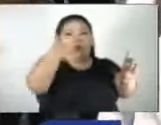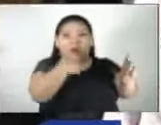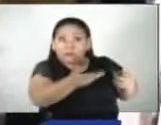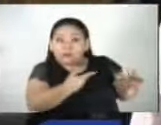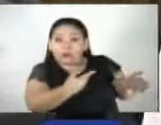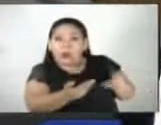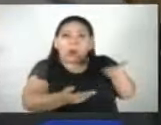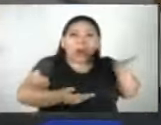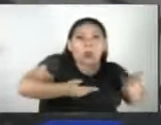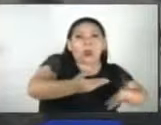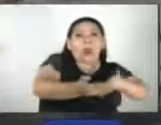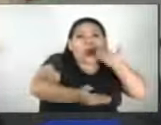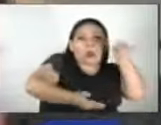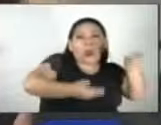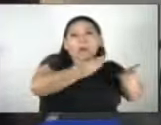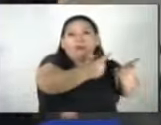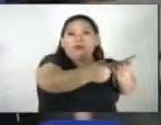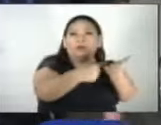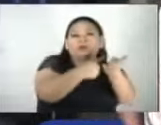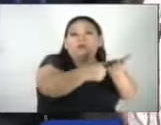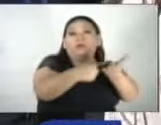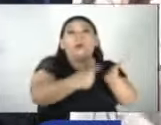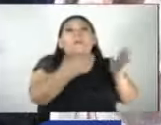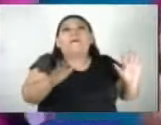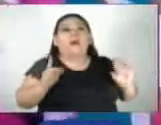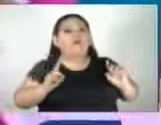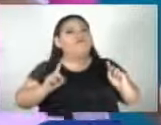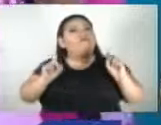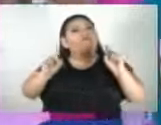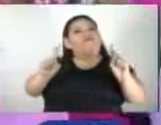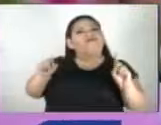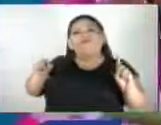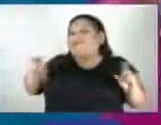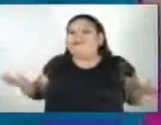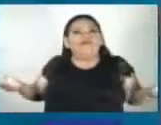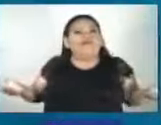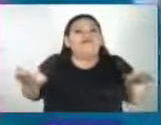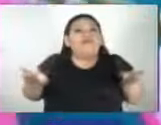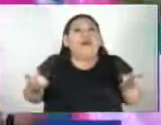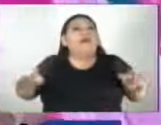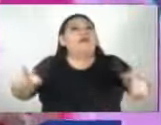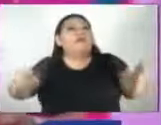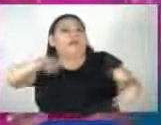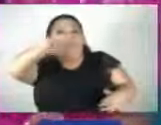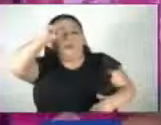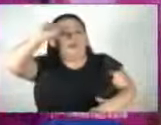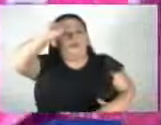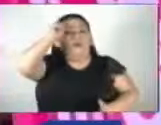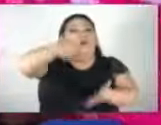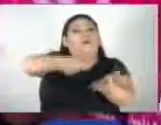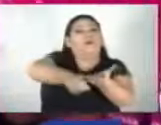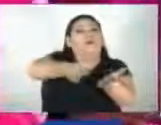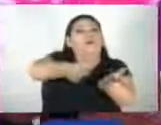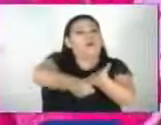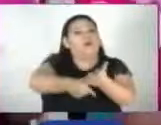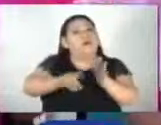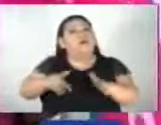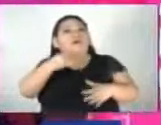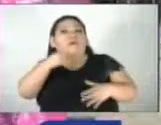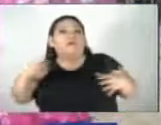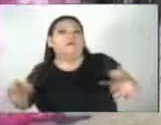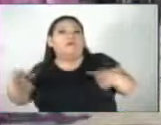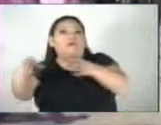Nuevas Ideas, Michelle Sol, a realizar un debate para presentar a la población las propuestas que ambas pretenden ejecutar